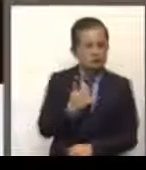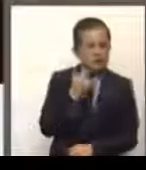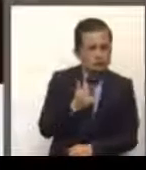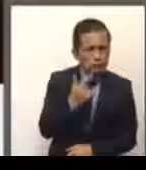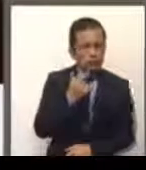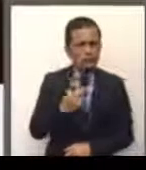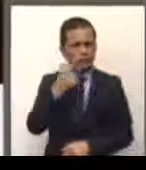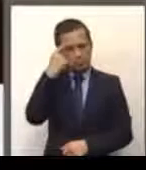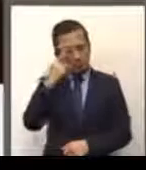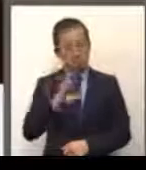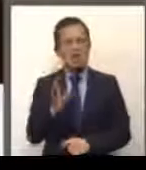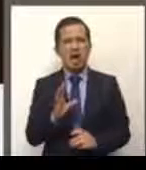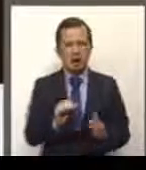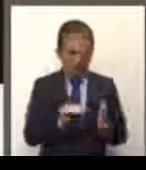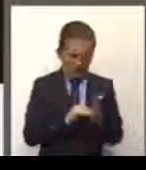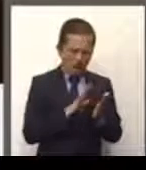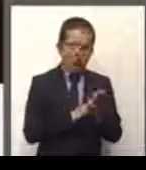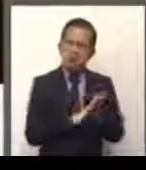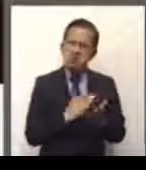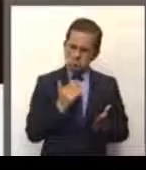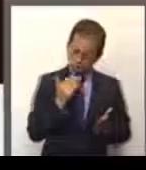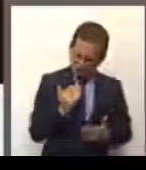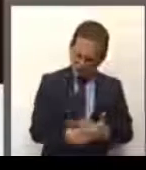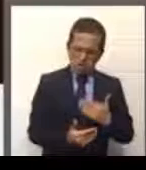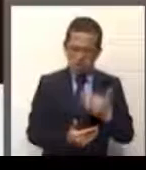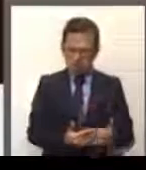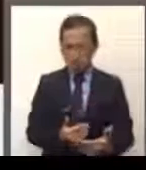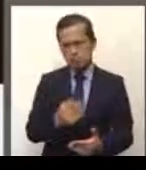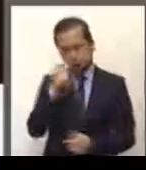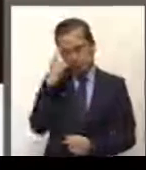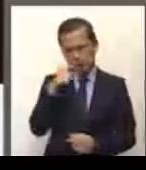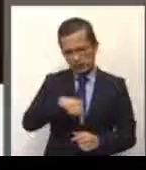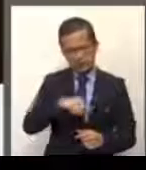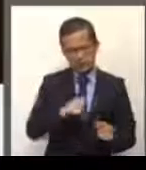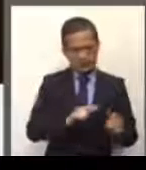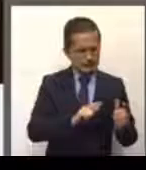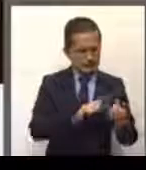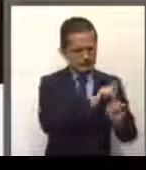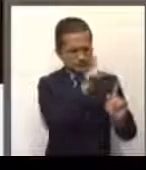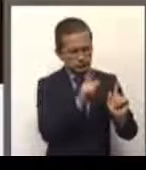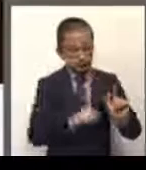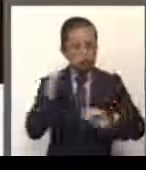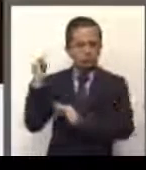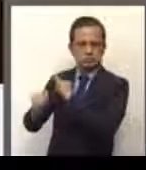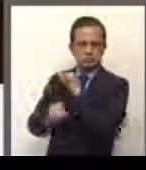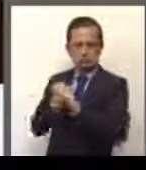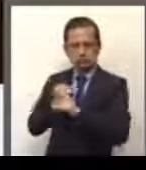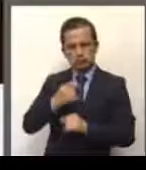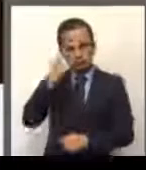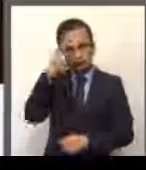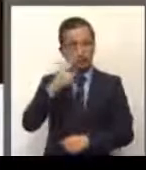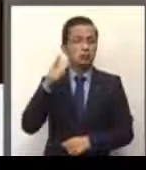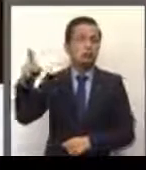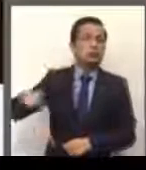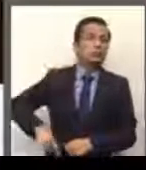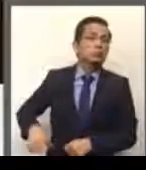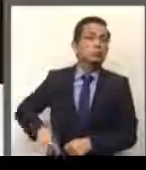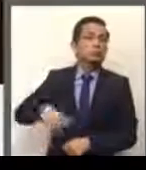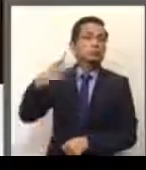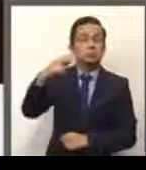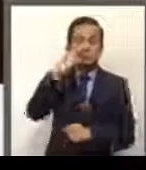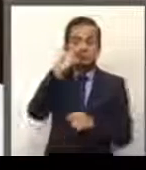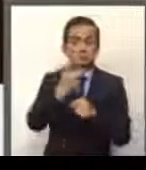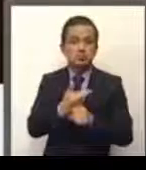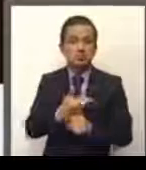asentar algunas bases, tanto nacionales como internacionales, que establezcan la obligación del Estado